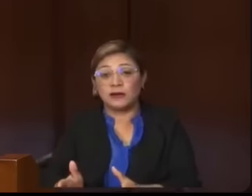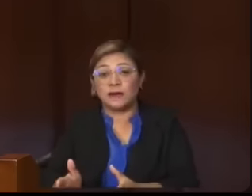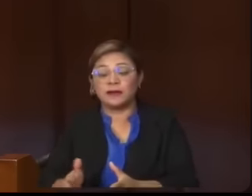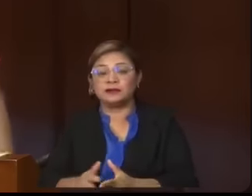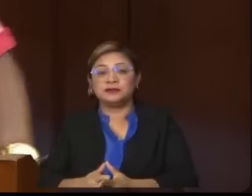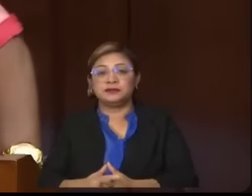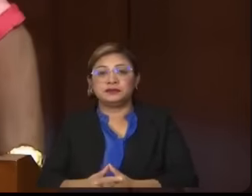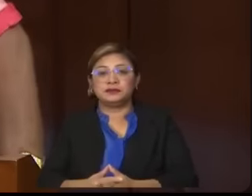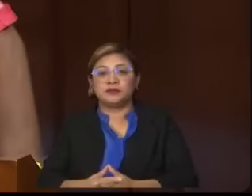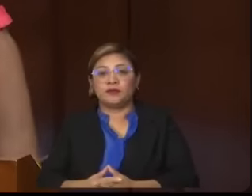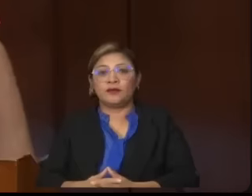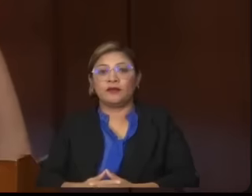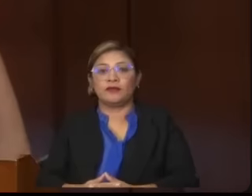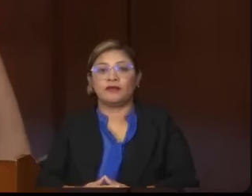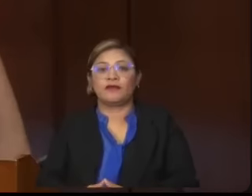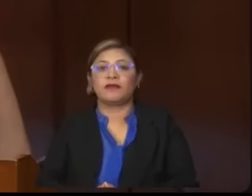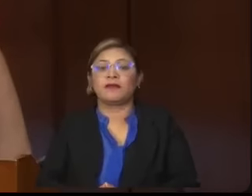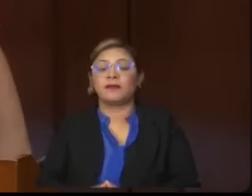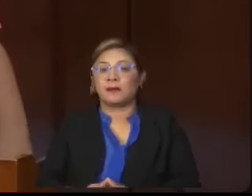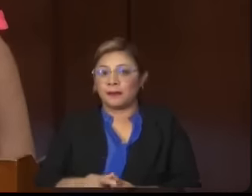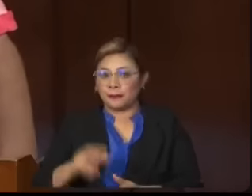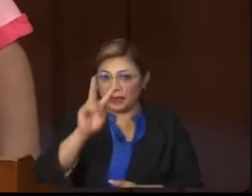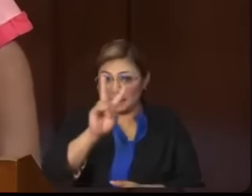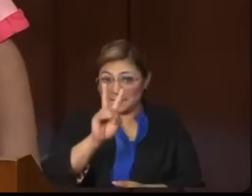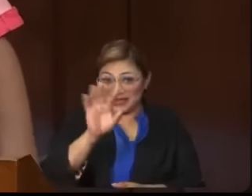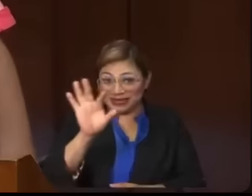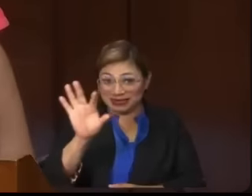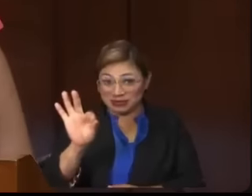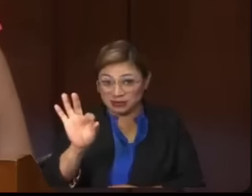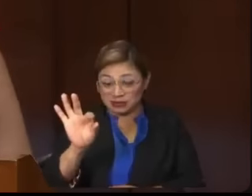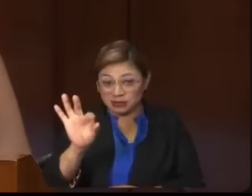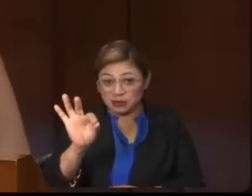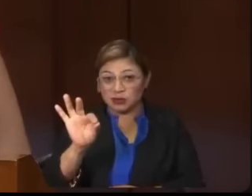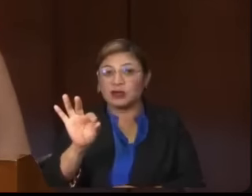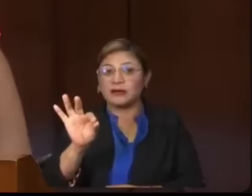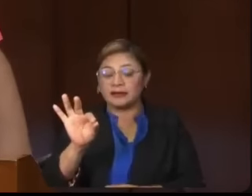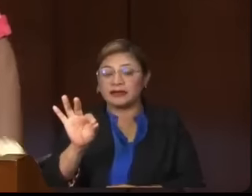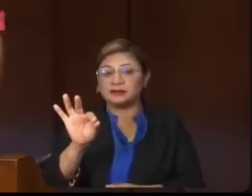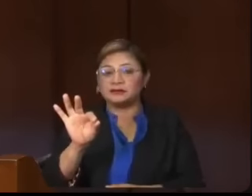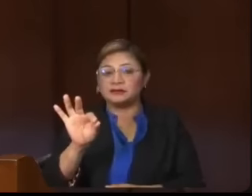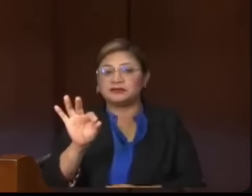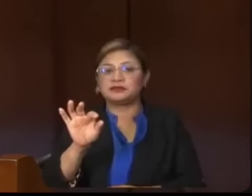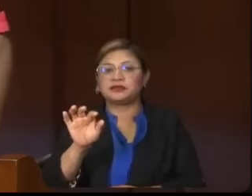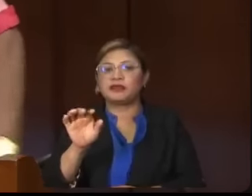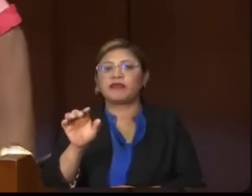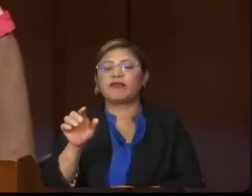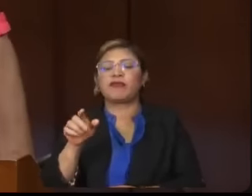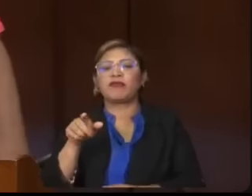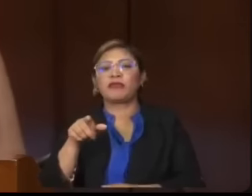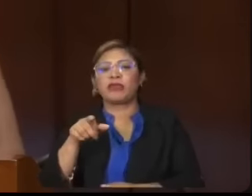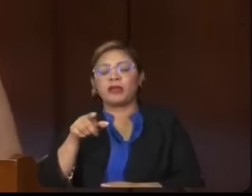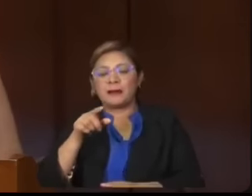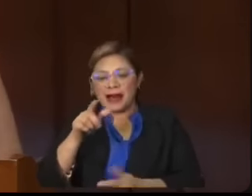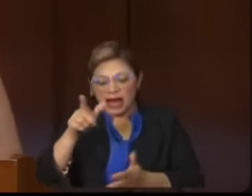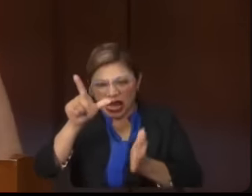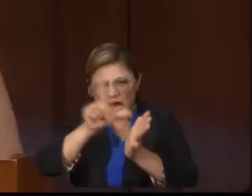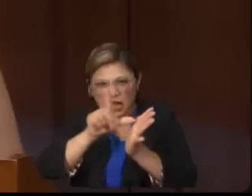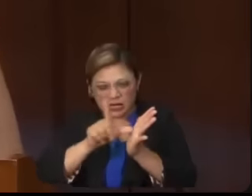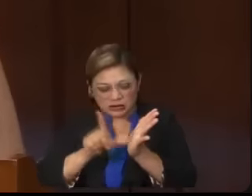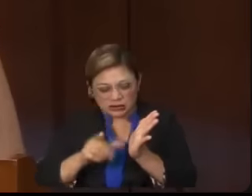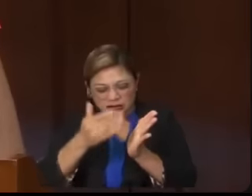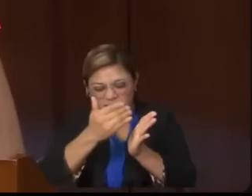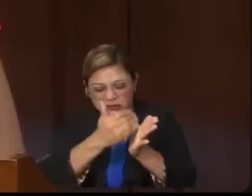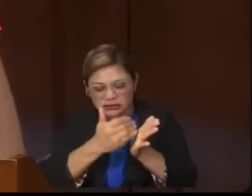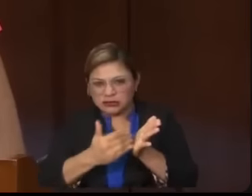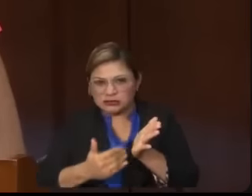panameñas. De 29 candidatos, de la lista de 29 candidatos que se le presentó